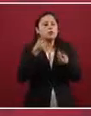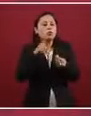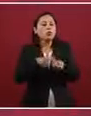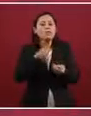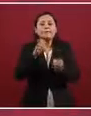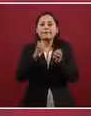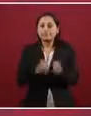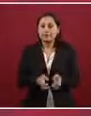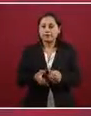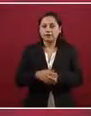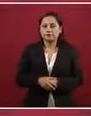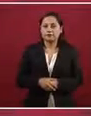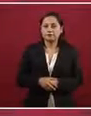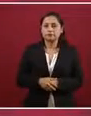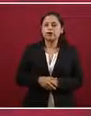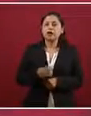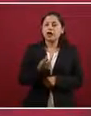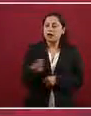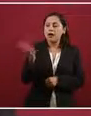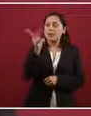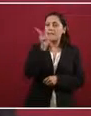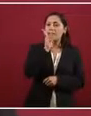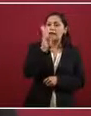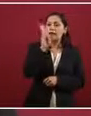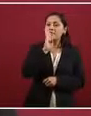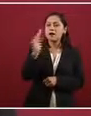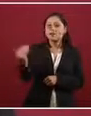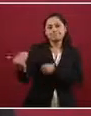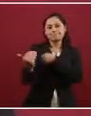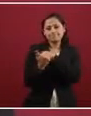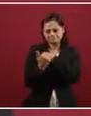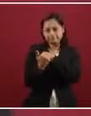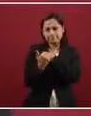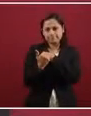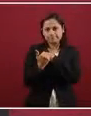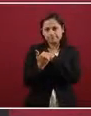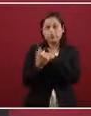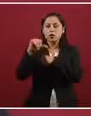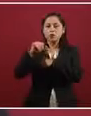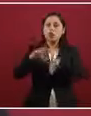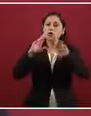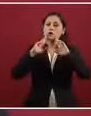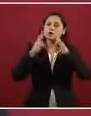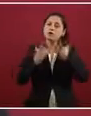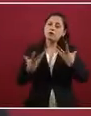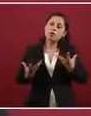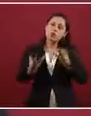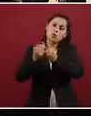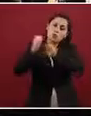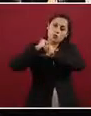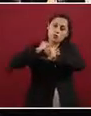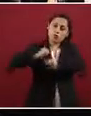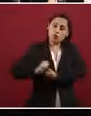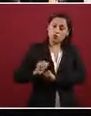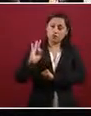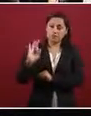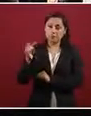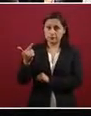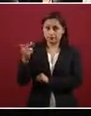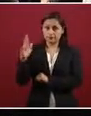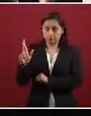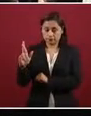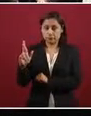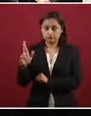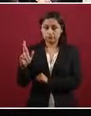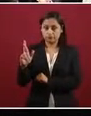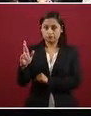pidieron los padres, las madres, este encuentro con el fiscal y se va a